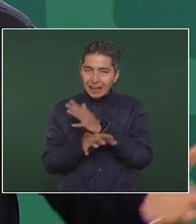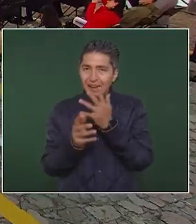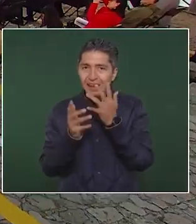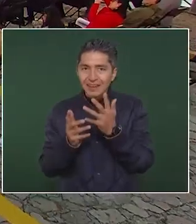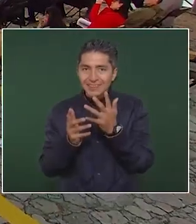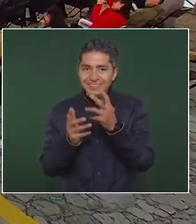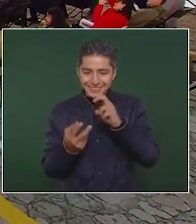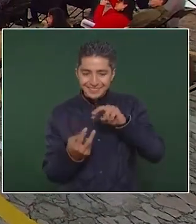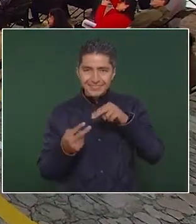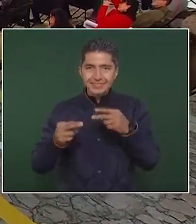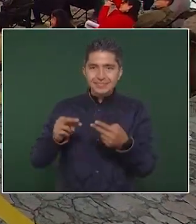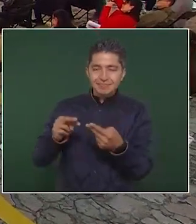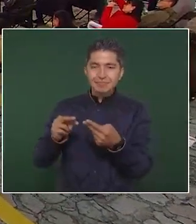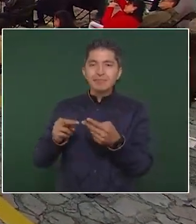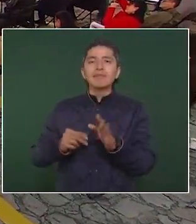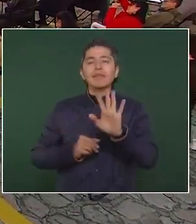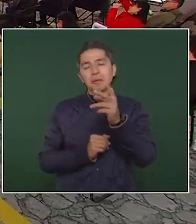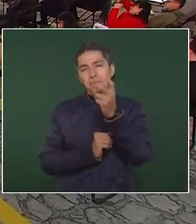Entonces, por eso